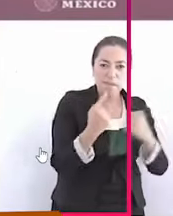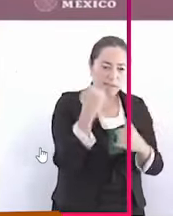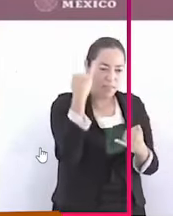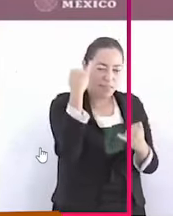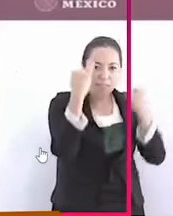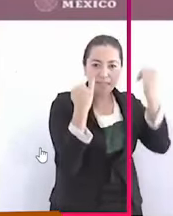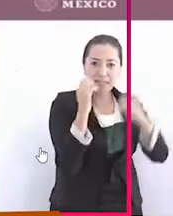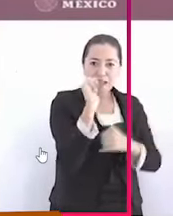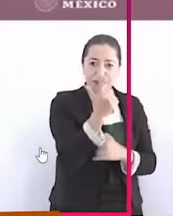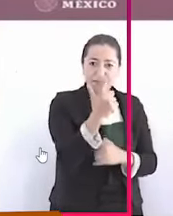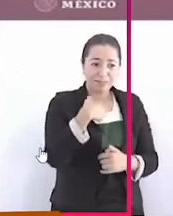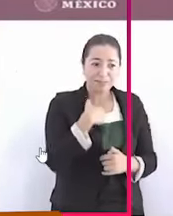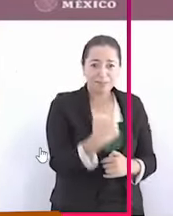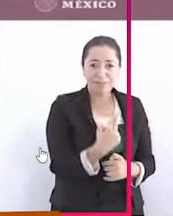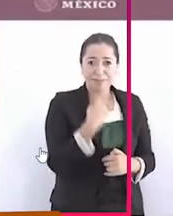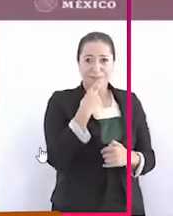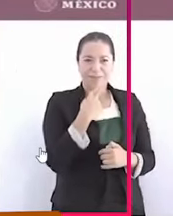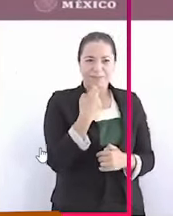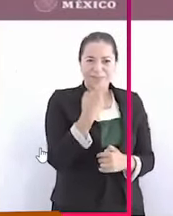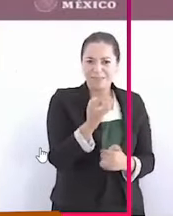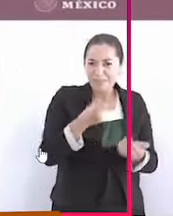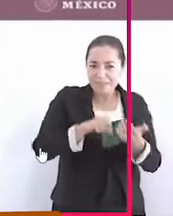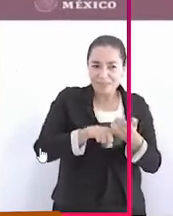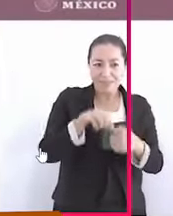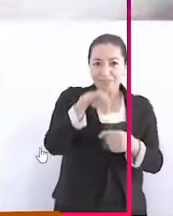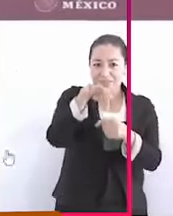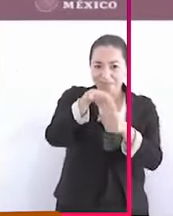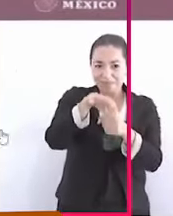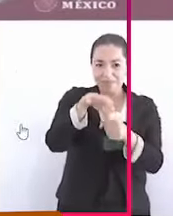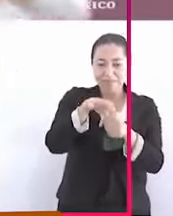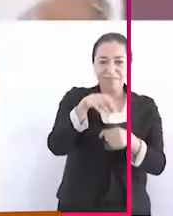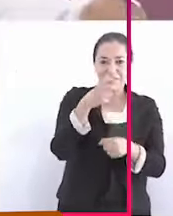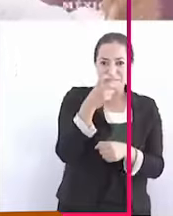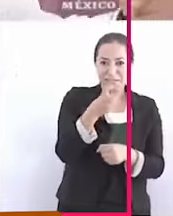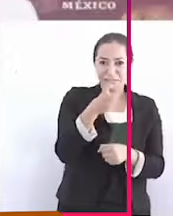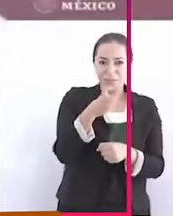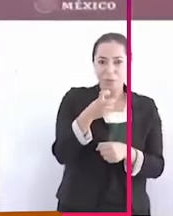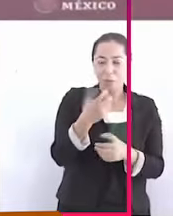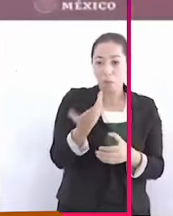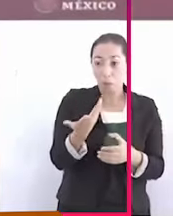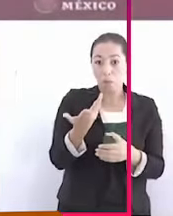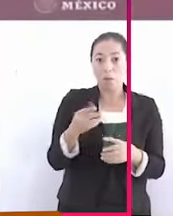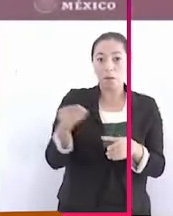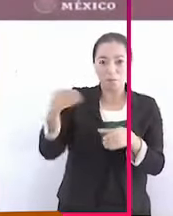una fórmula que utilizamos ahora en la elección, en donde los votos de